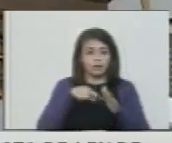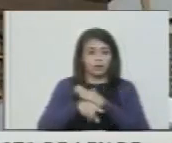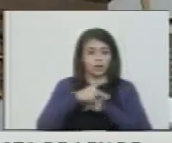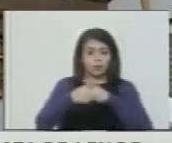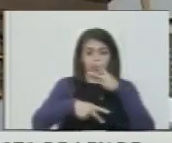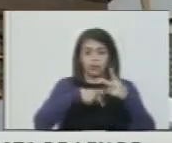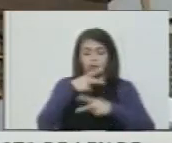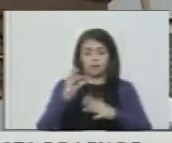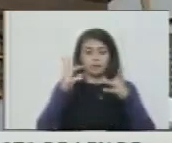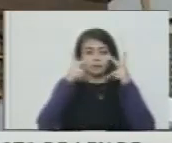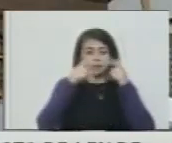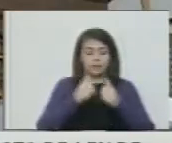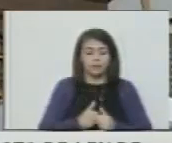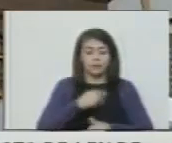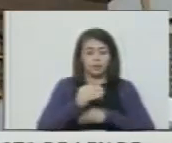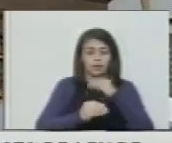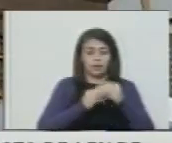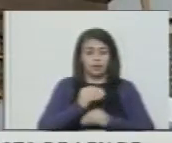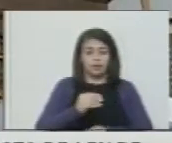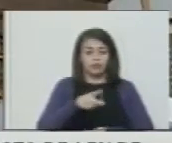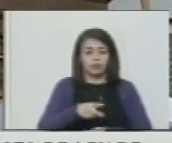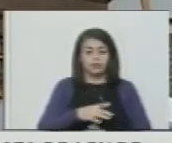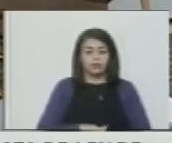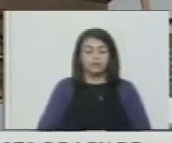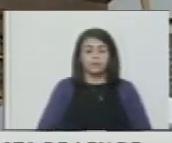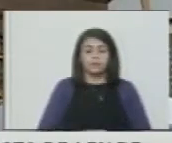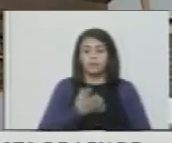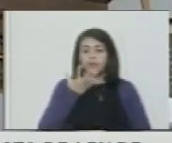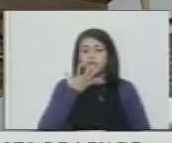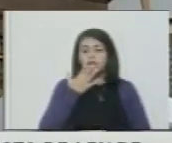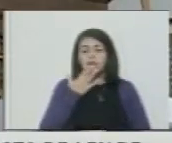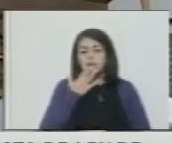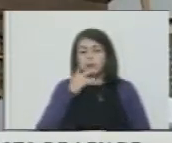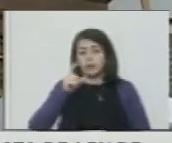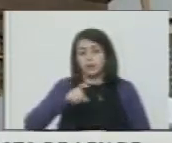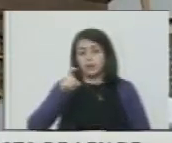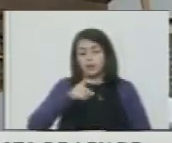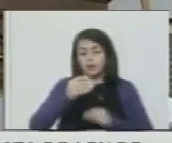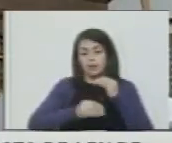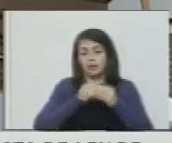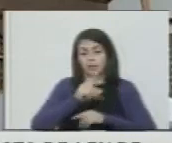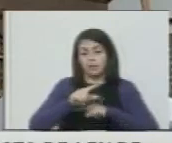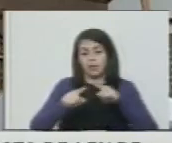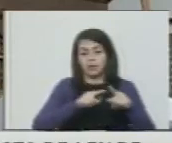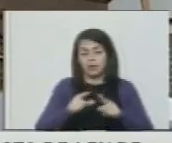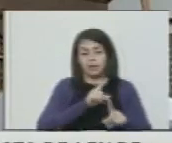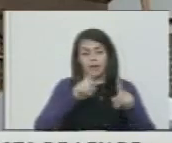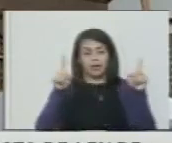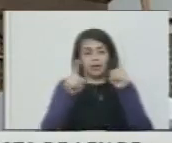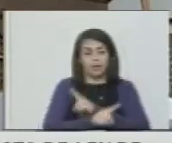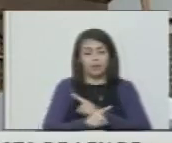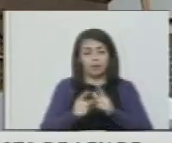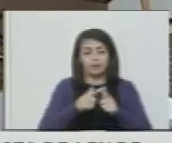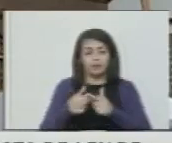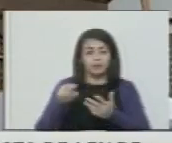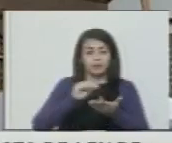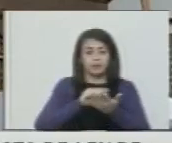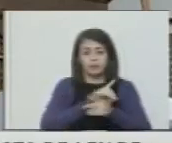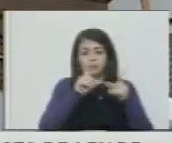financieros dentro del procedimiento administrativo correspondiente, en los casos que juzgue necesario ordenar la